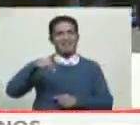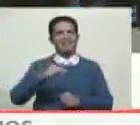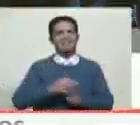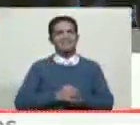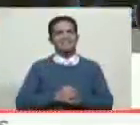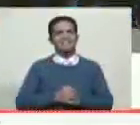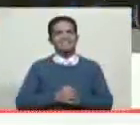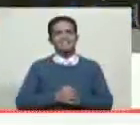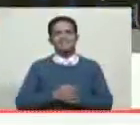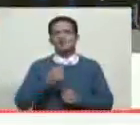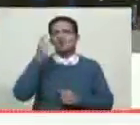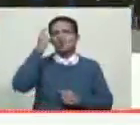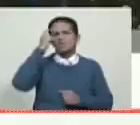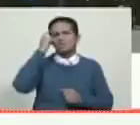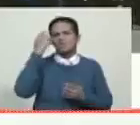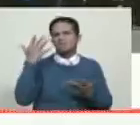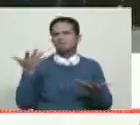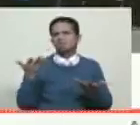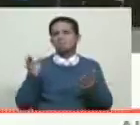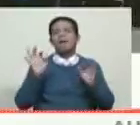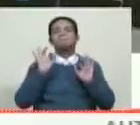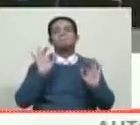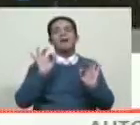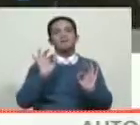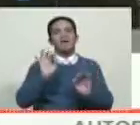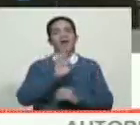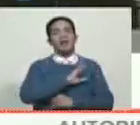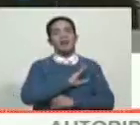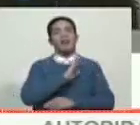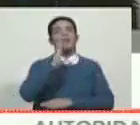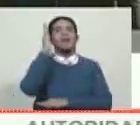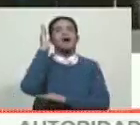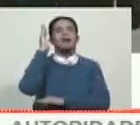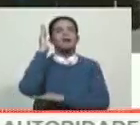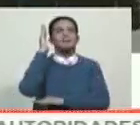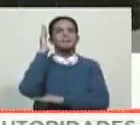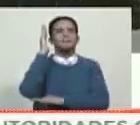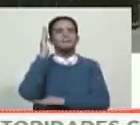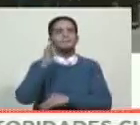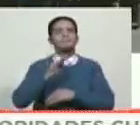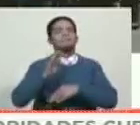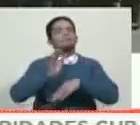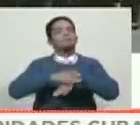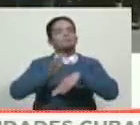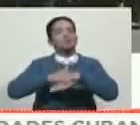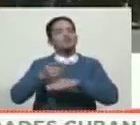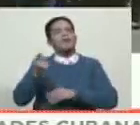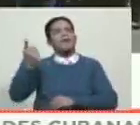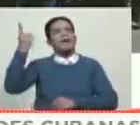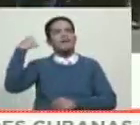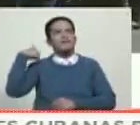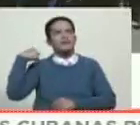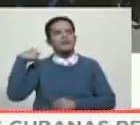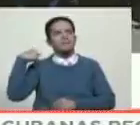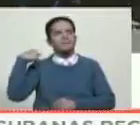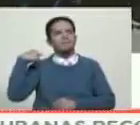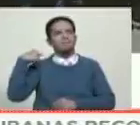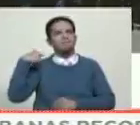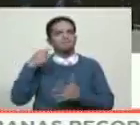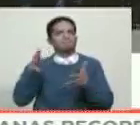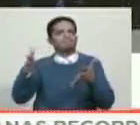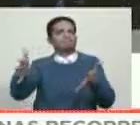en un día especial para el Estado Lara, porque ayer se